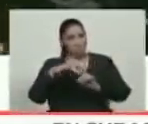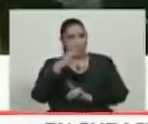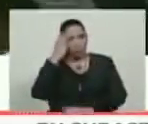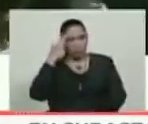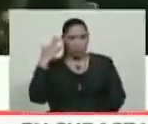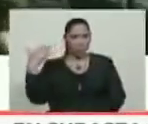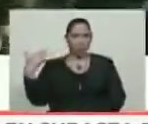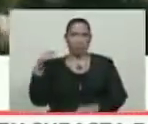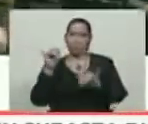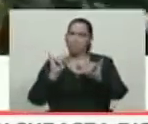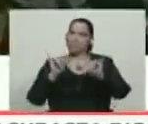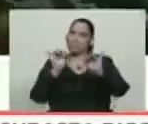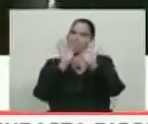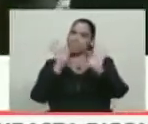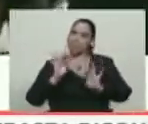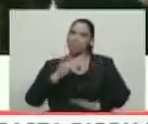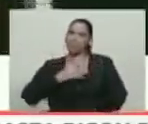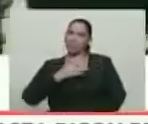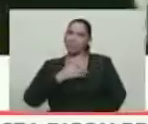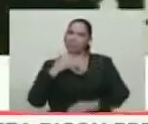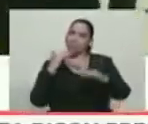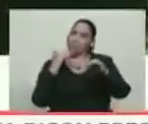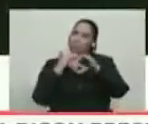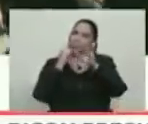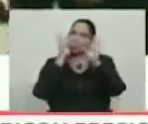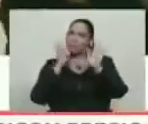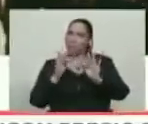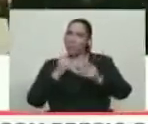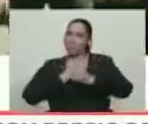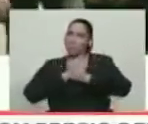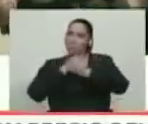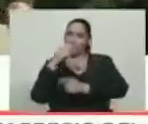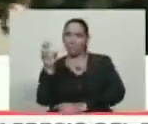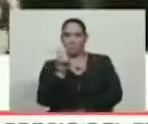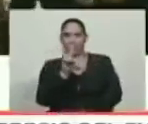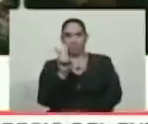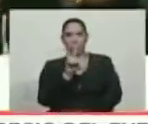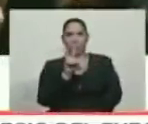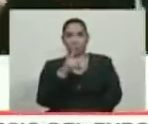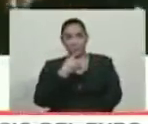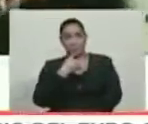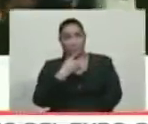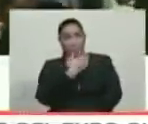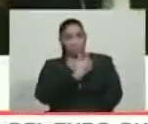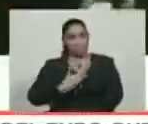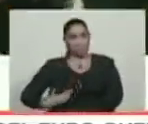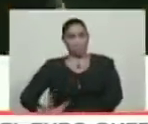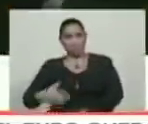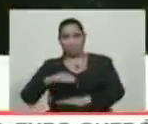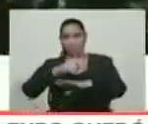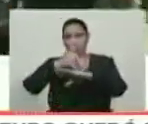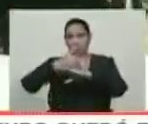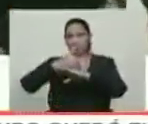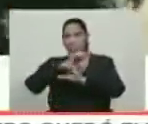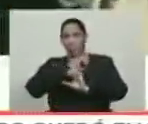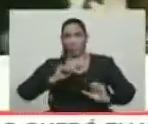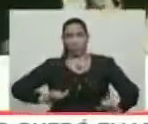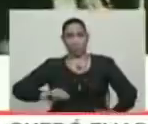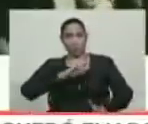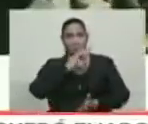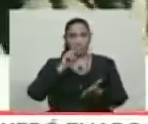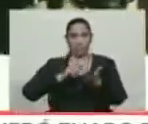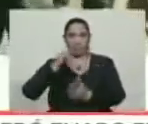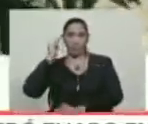misma manera, sentimos de la misma manera, amamos a Venezuela, ha afirmado el comandante en jefe de la Fuerza Armada